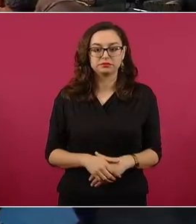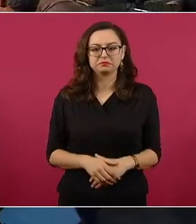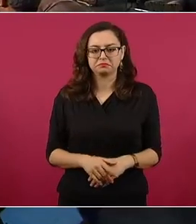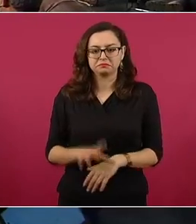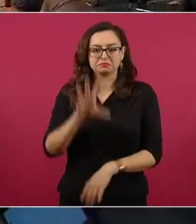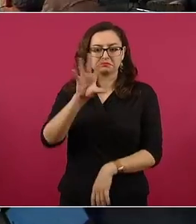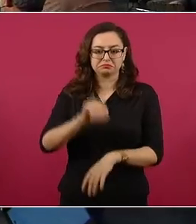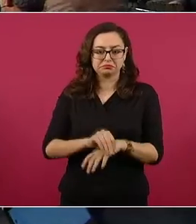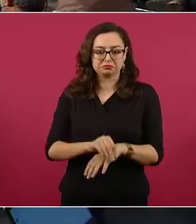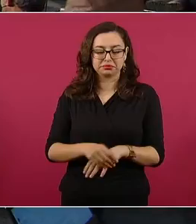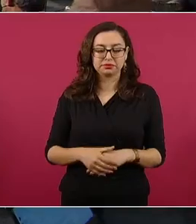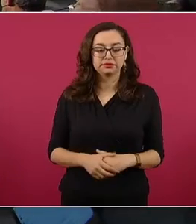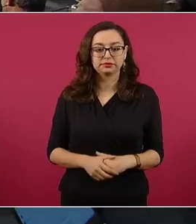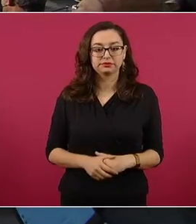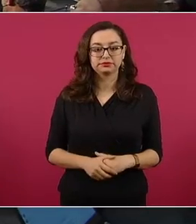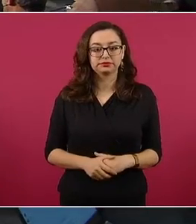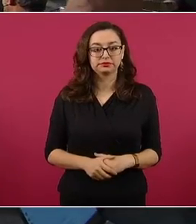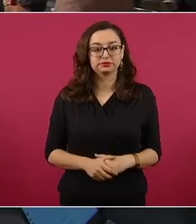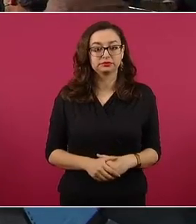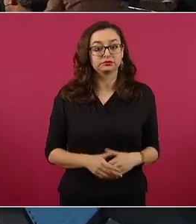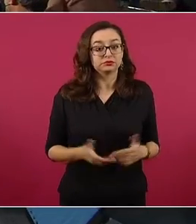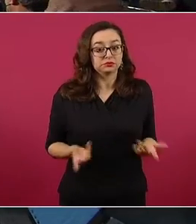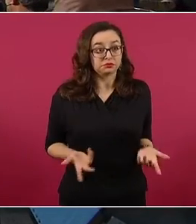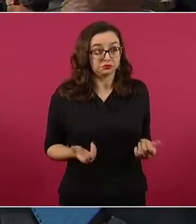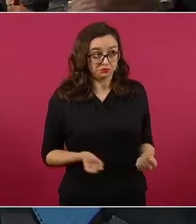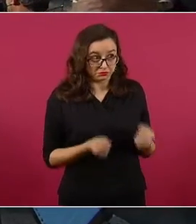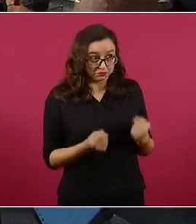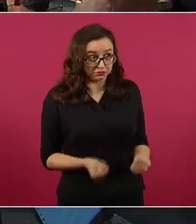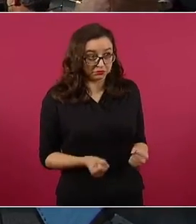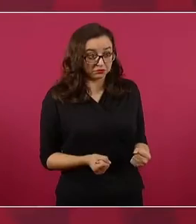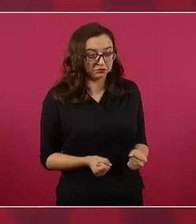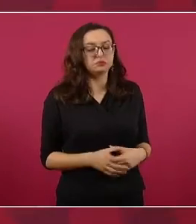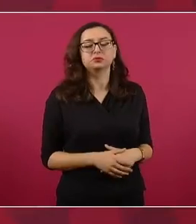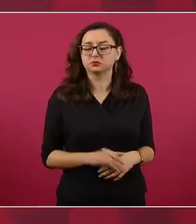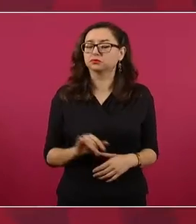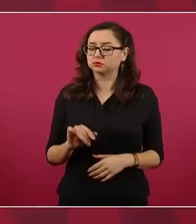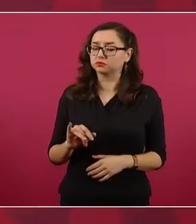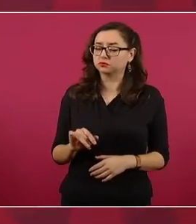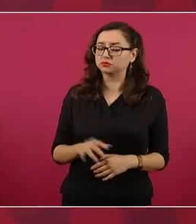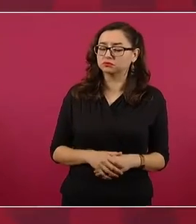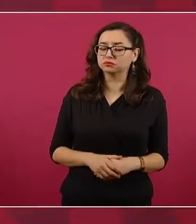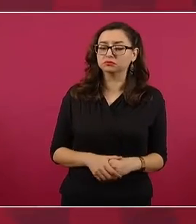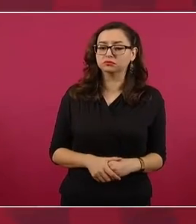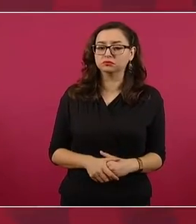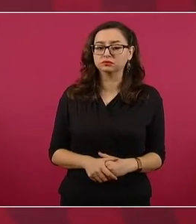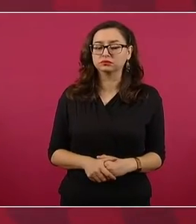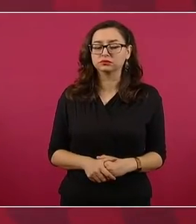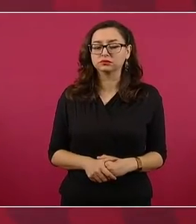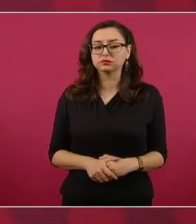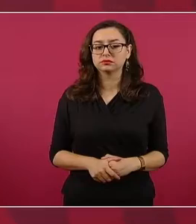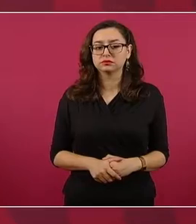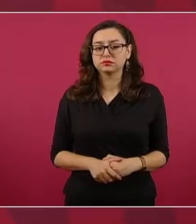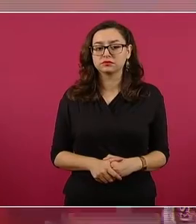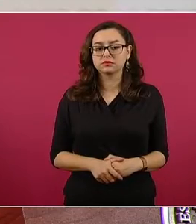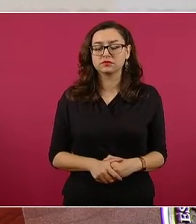agroalimentarias de México. Entonces, ¿está garantizado? Sí, no hay problema. Y luego también